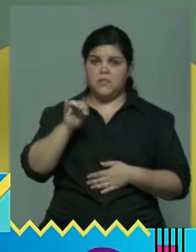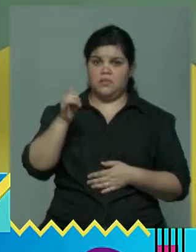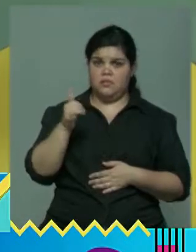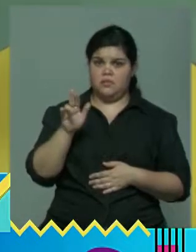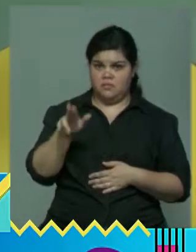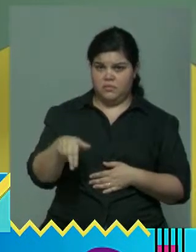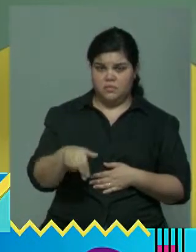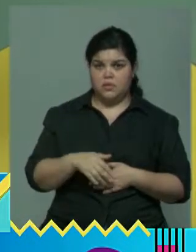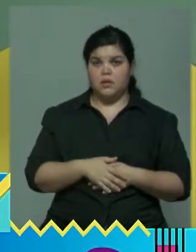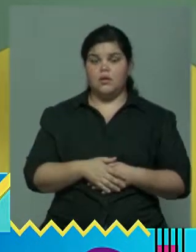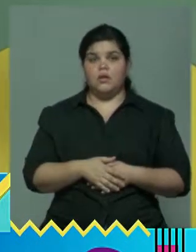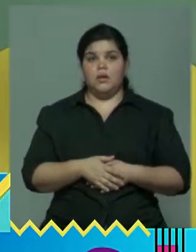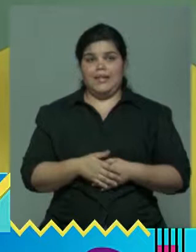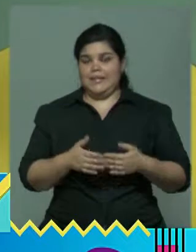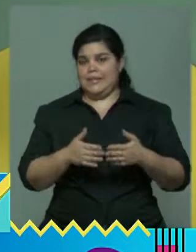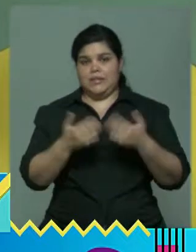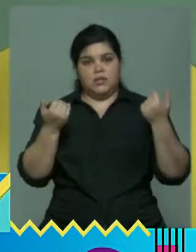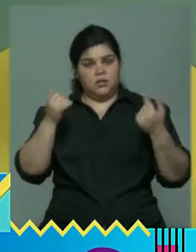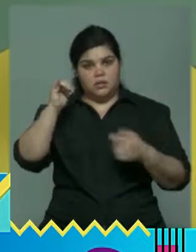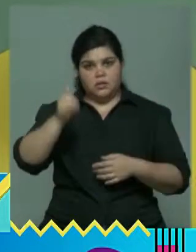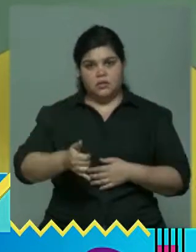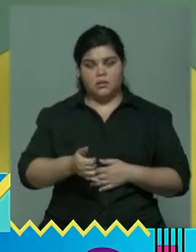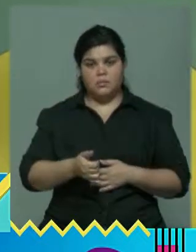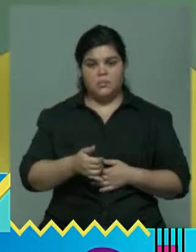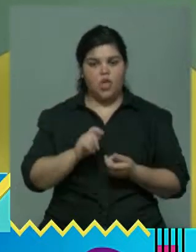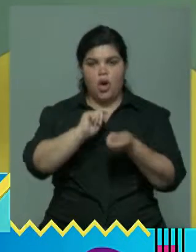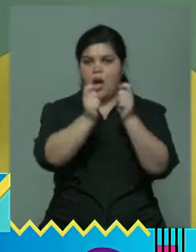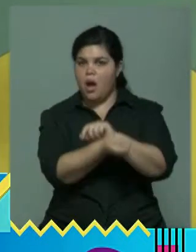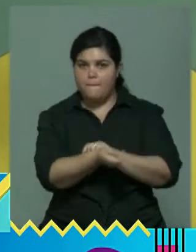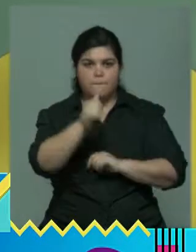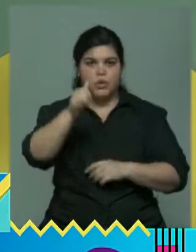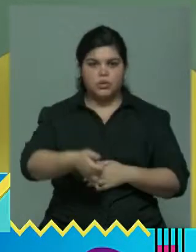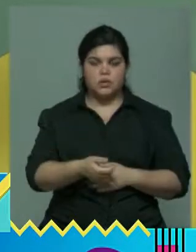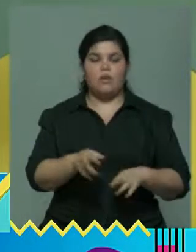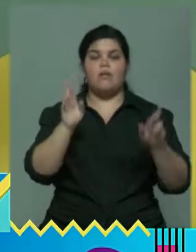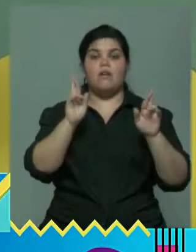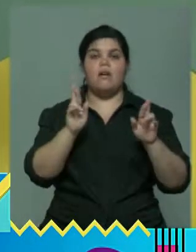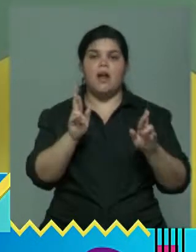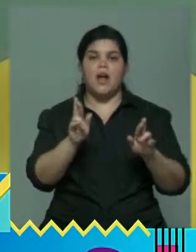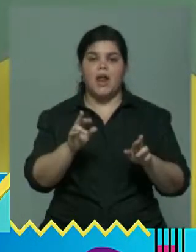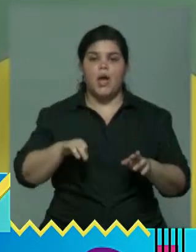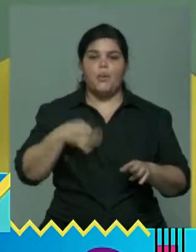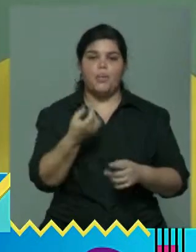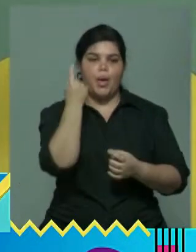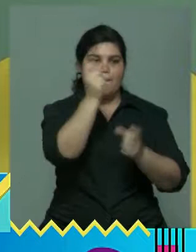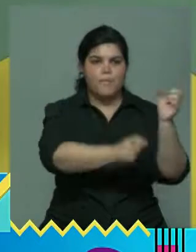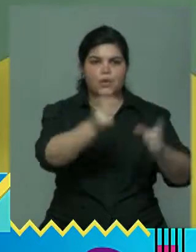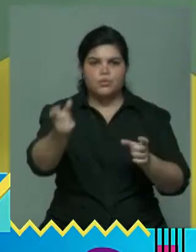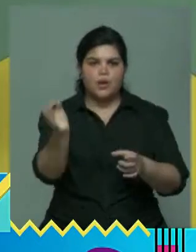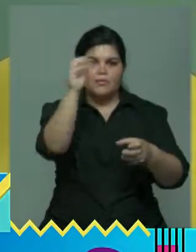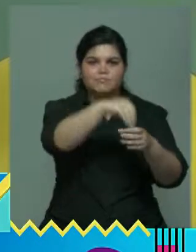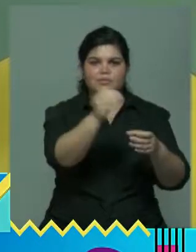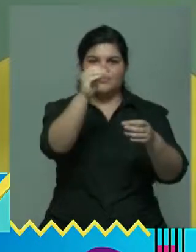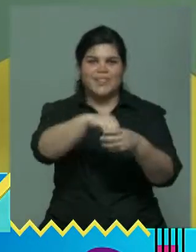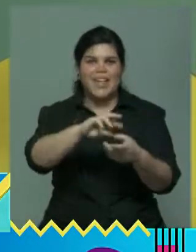que ha ocurrido rápido y ojalá se traslade a la vida de las personas con esa velocidad. Porque en realidad